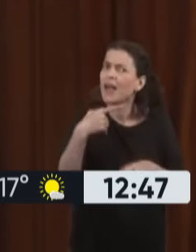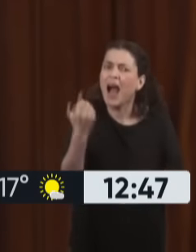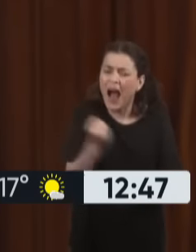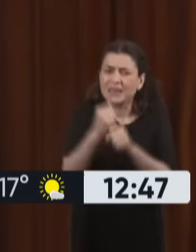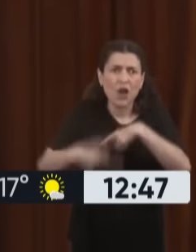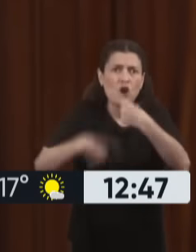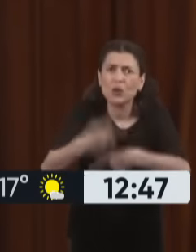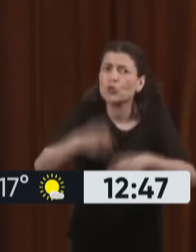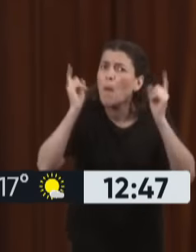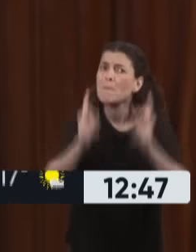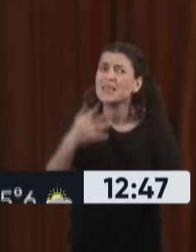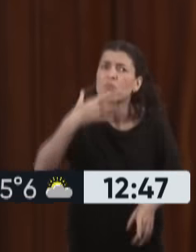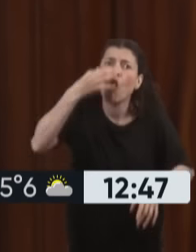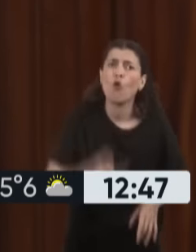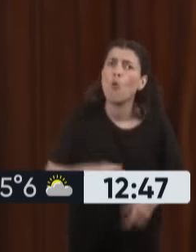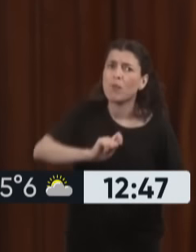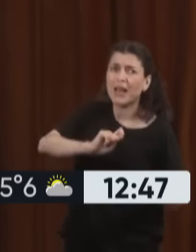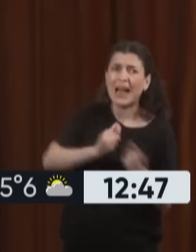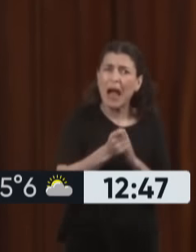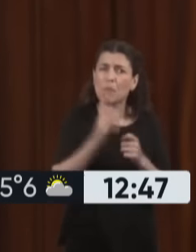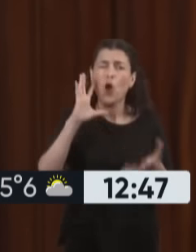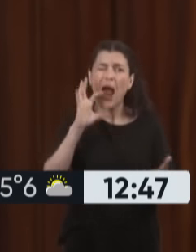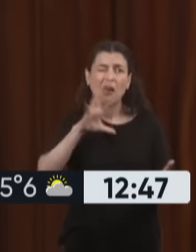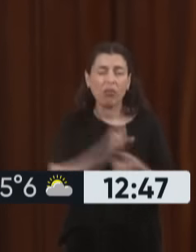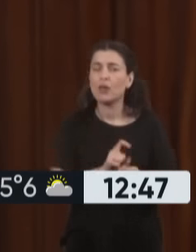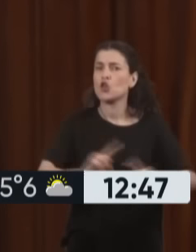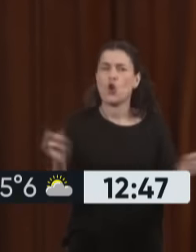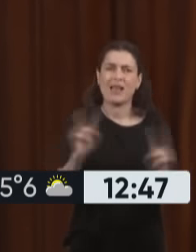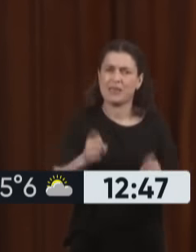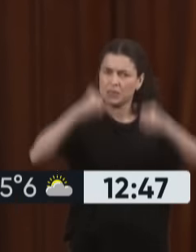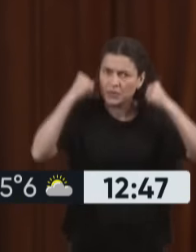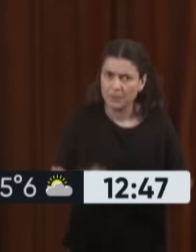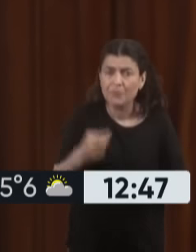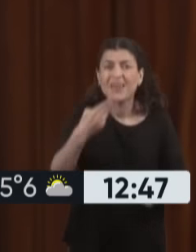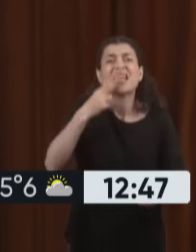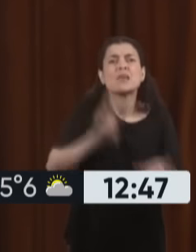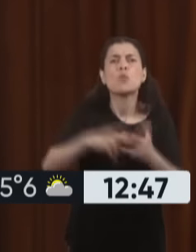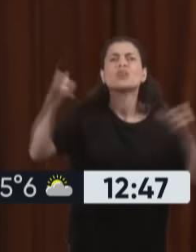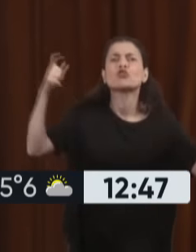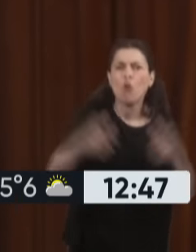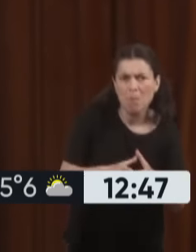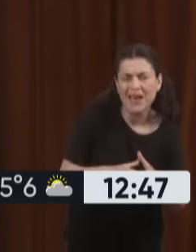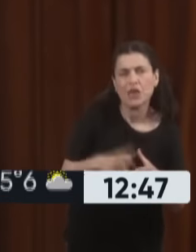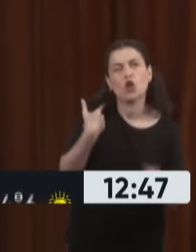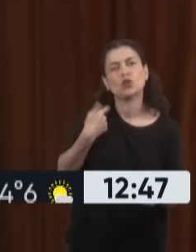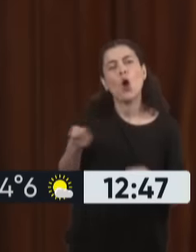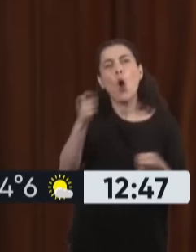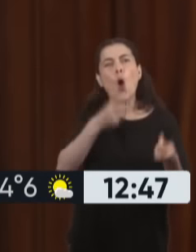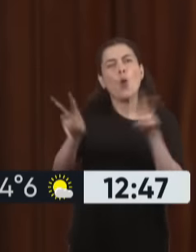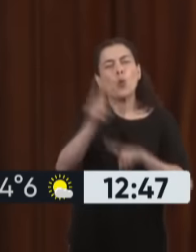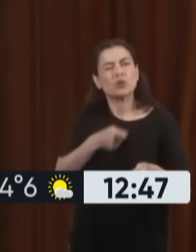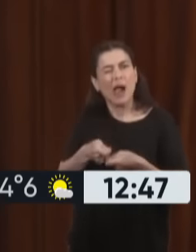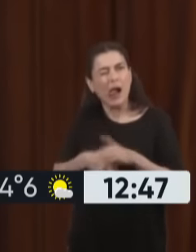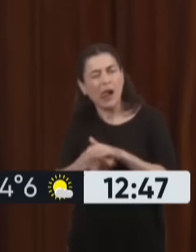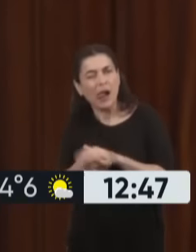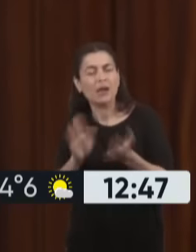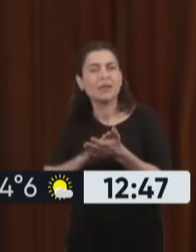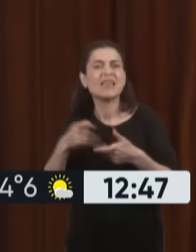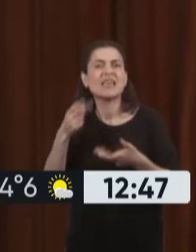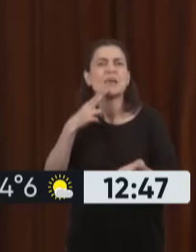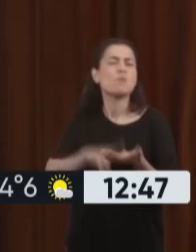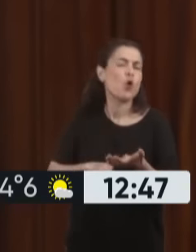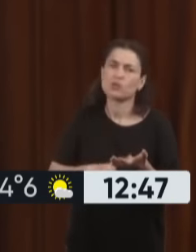cumplir. Es decir, vamos a bajar impuestos, no vamos a negociar el resultado fiscal. El